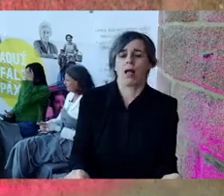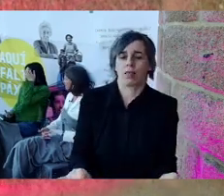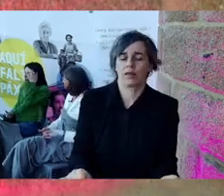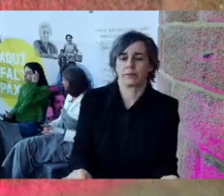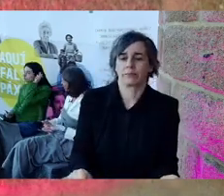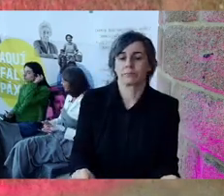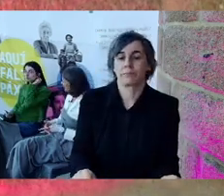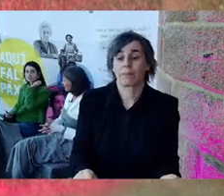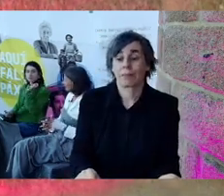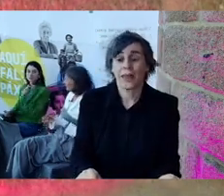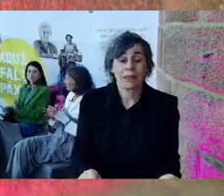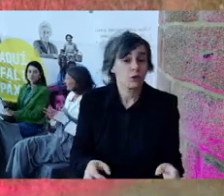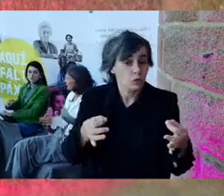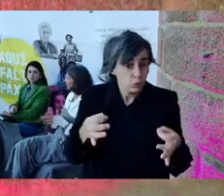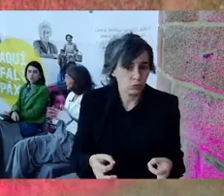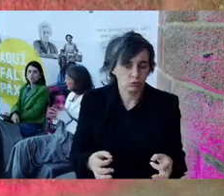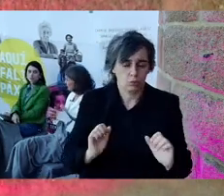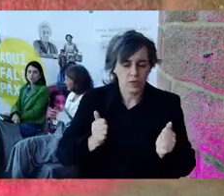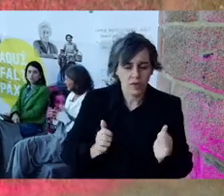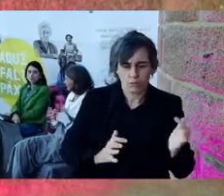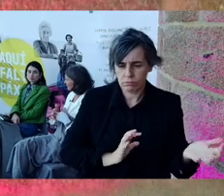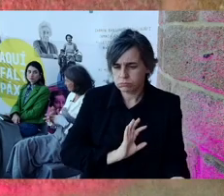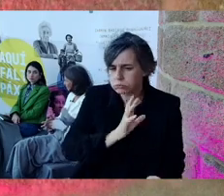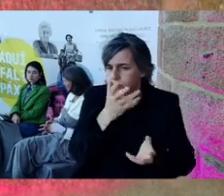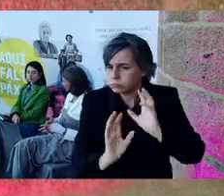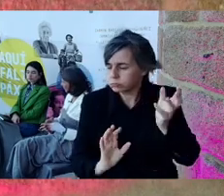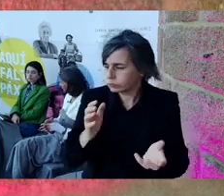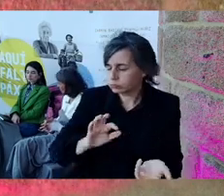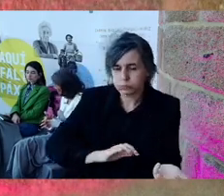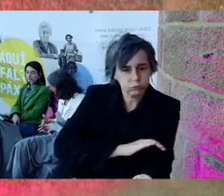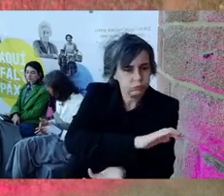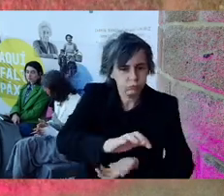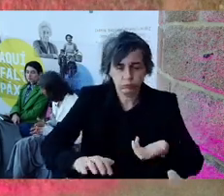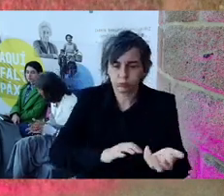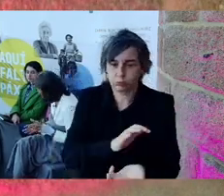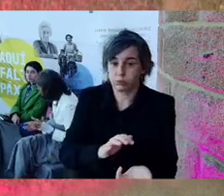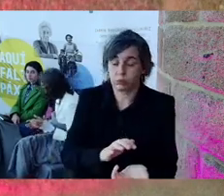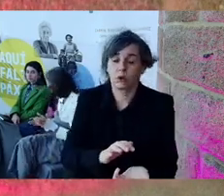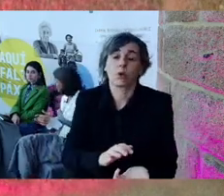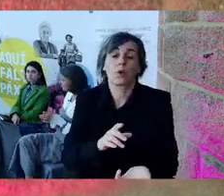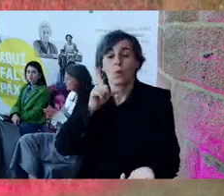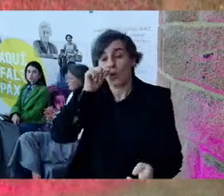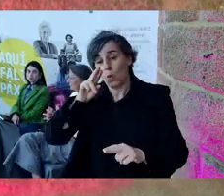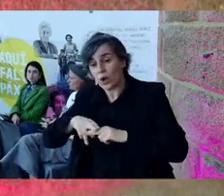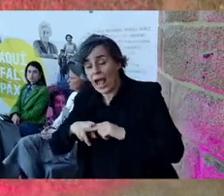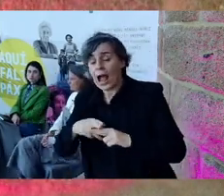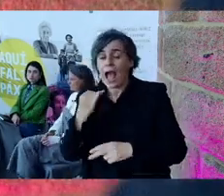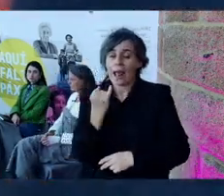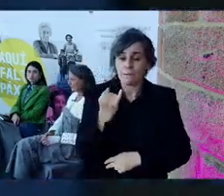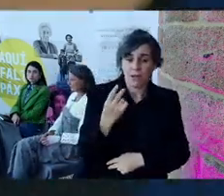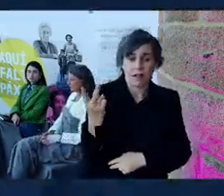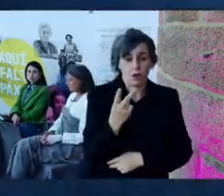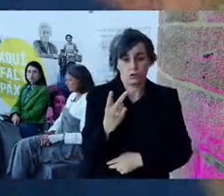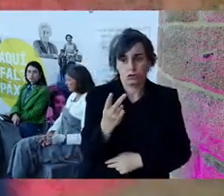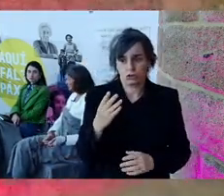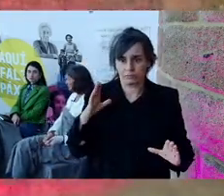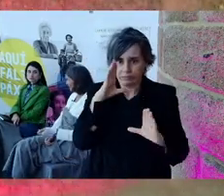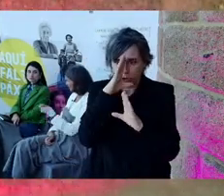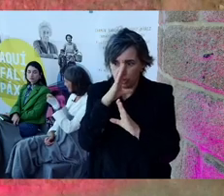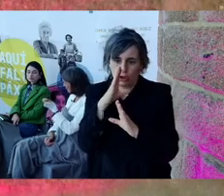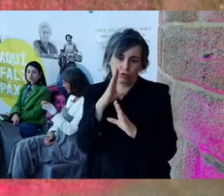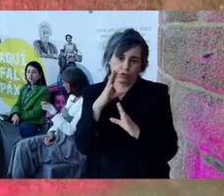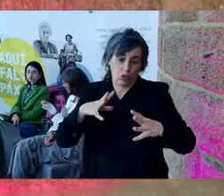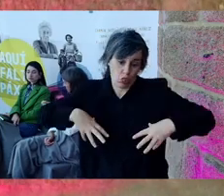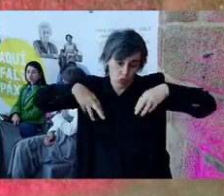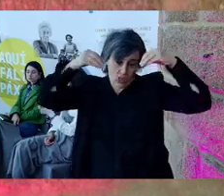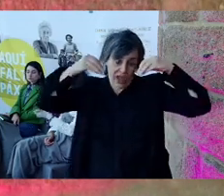se complica. Las calles arden, Urraca y Xelmírez se refugian en las obras de la catedral, que todavía están en obras, en una de las